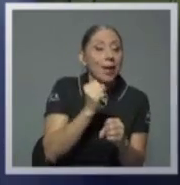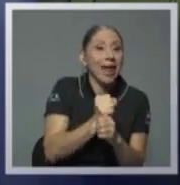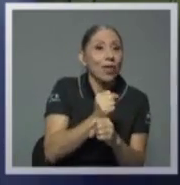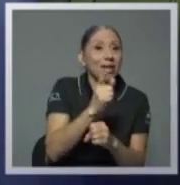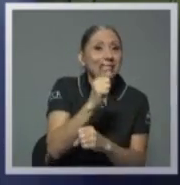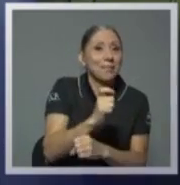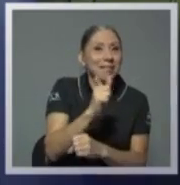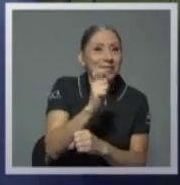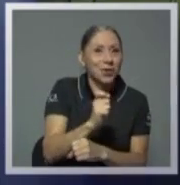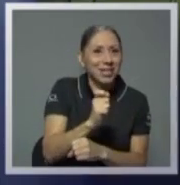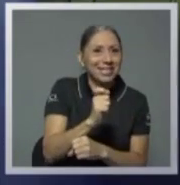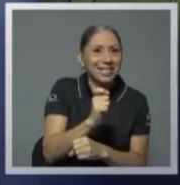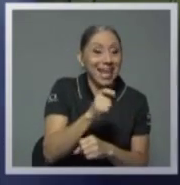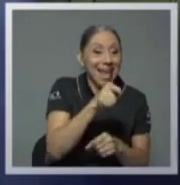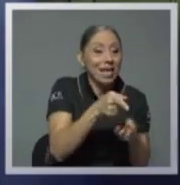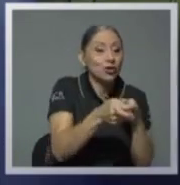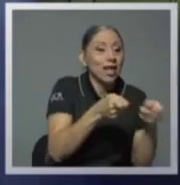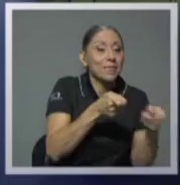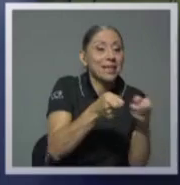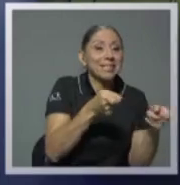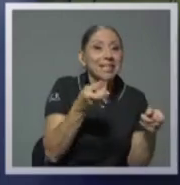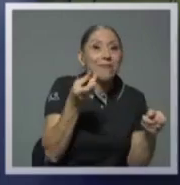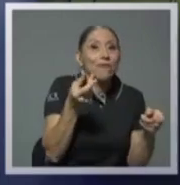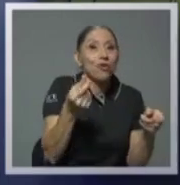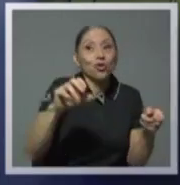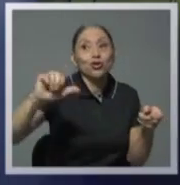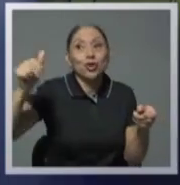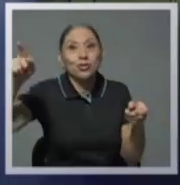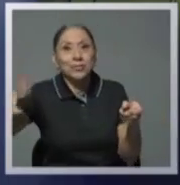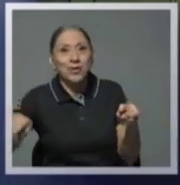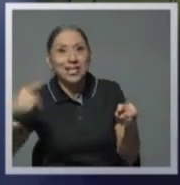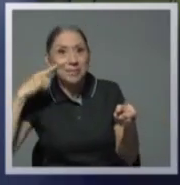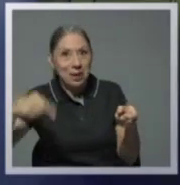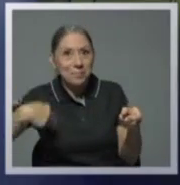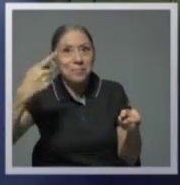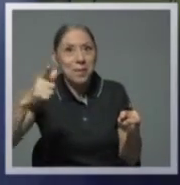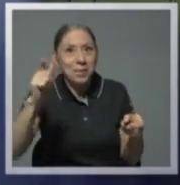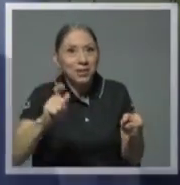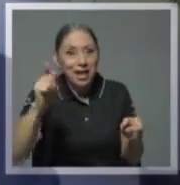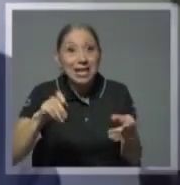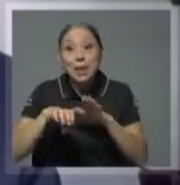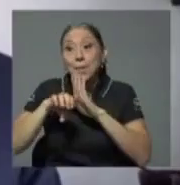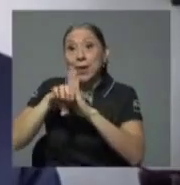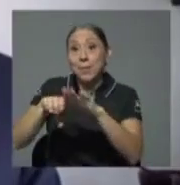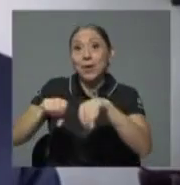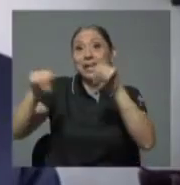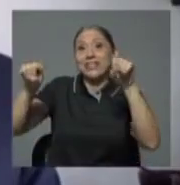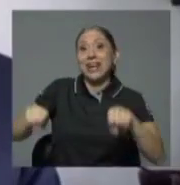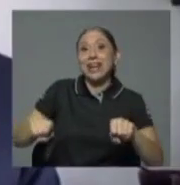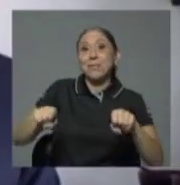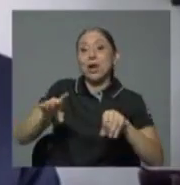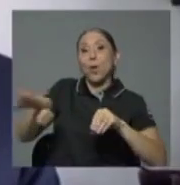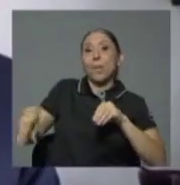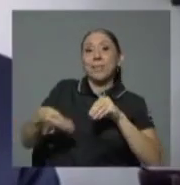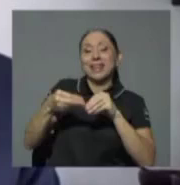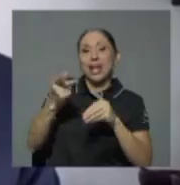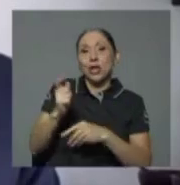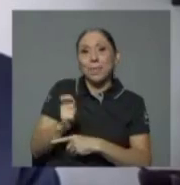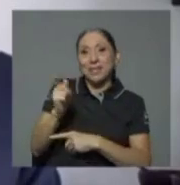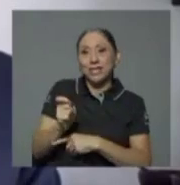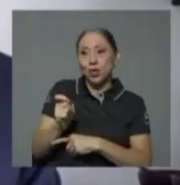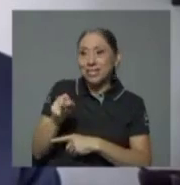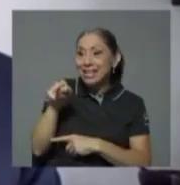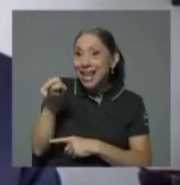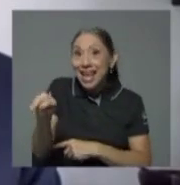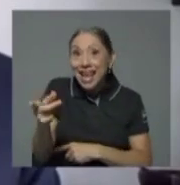administran fondos de terceros para pensionarse. En este caso, el régimen complementario de pensiones. Resulta que ese régimen tiene